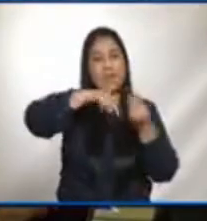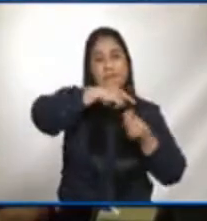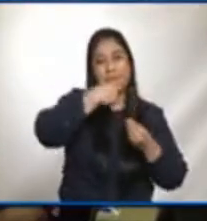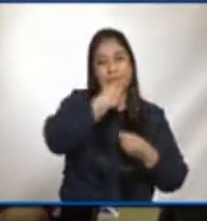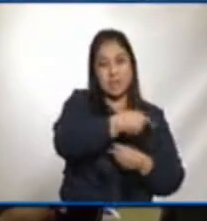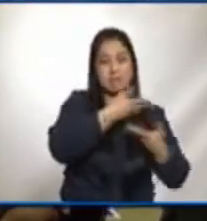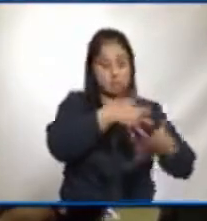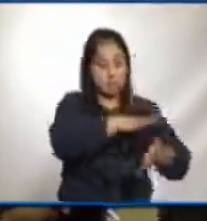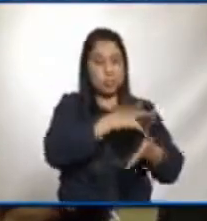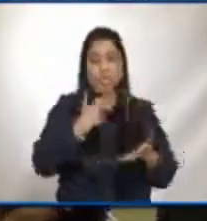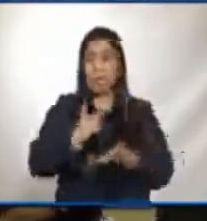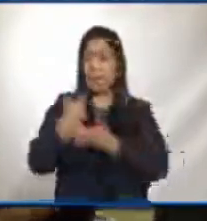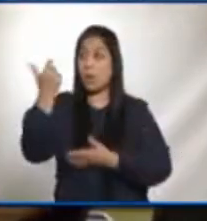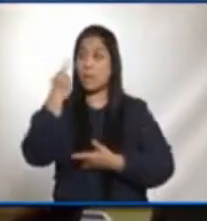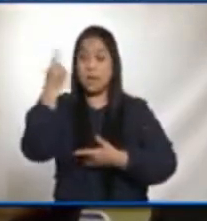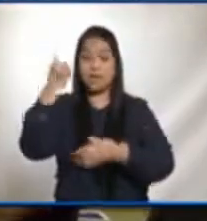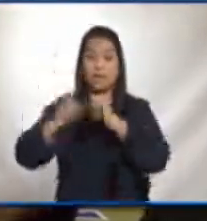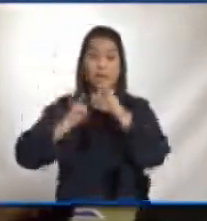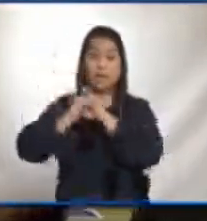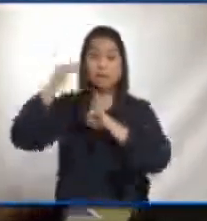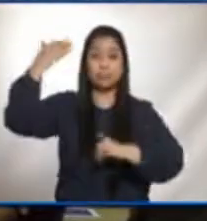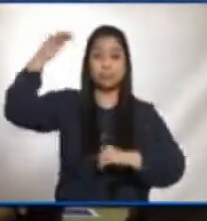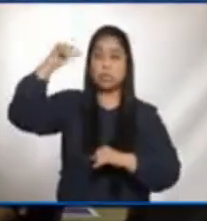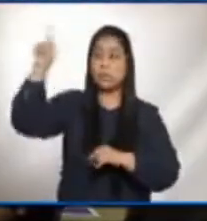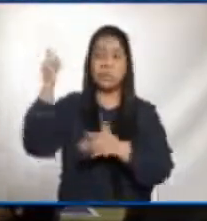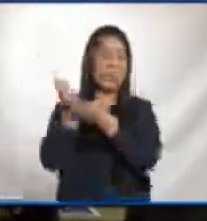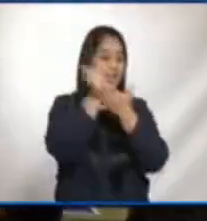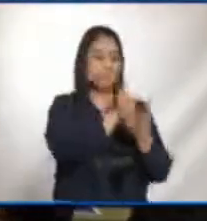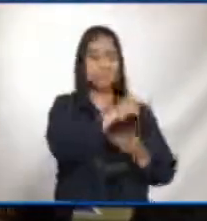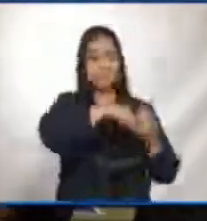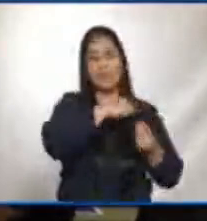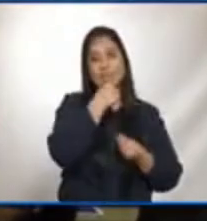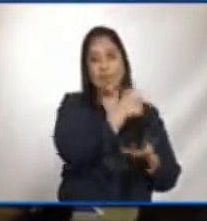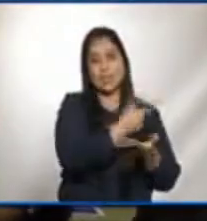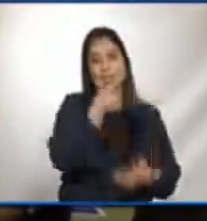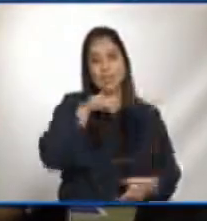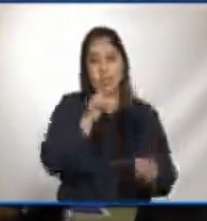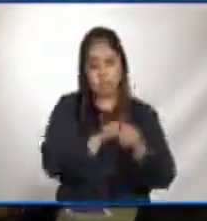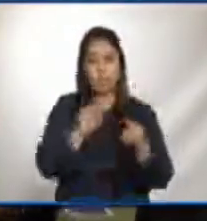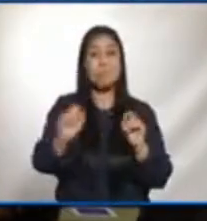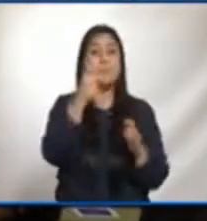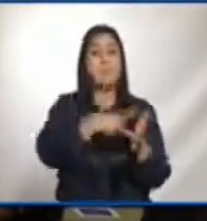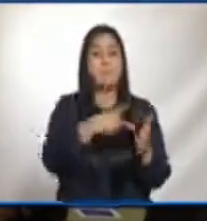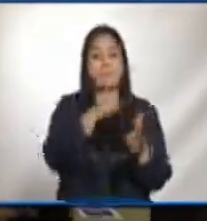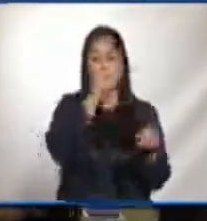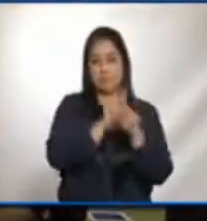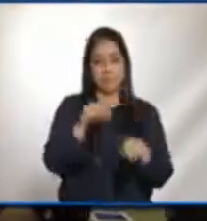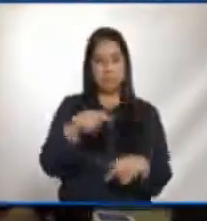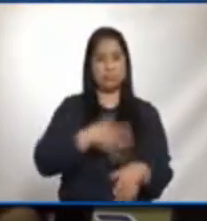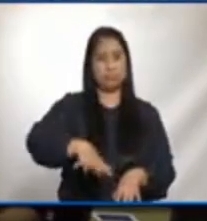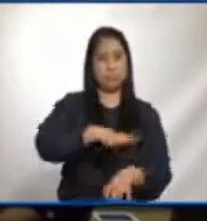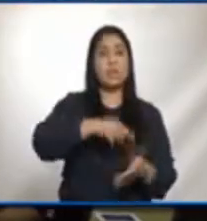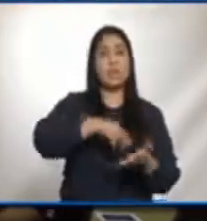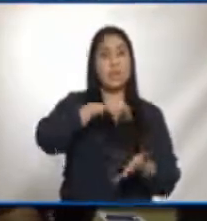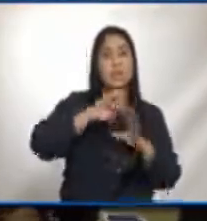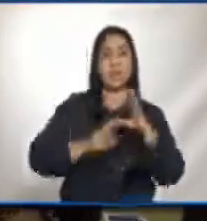a quien lo compre en el mercado internacional porque está ayudando a alguien a salir de la pobreza. Y es por primera vez un país en el mundo que pondría